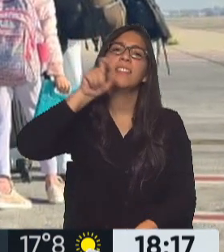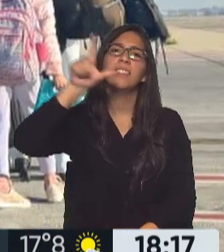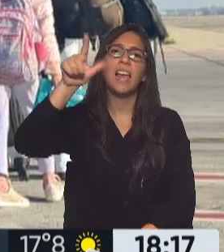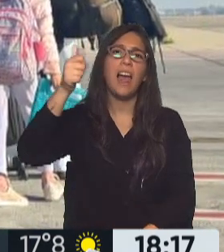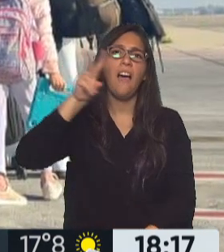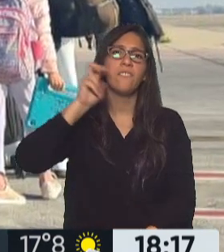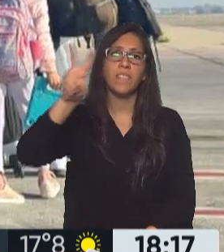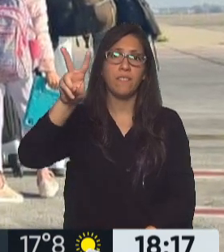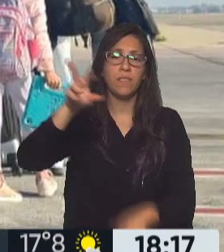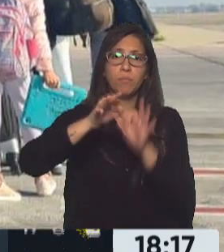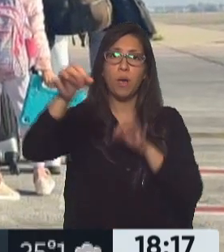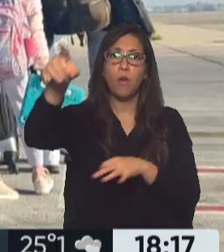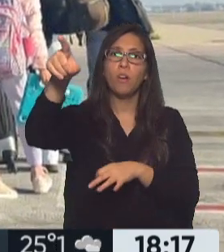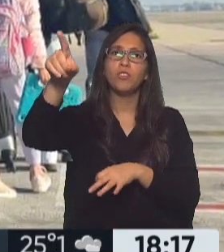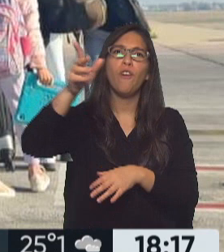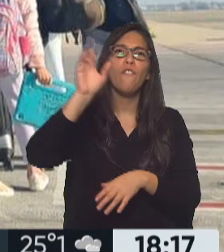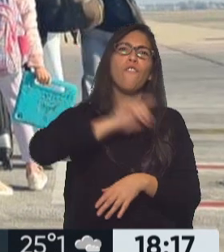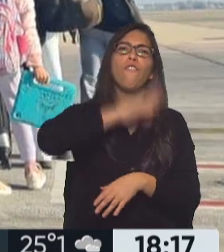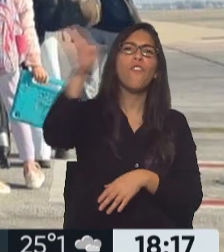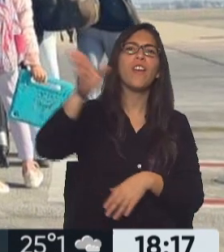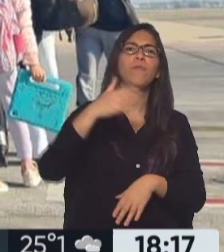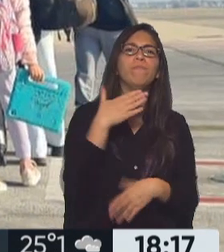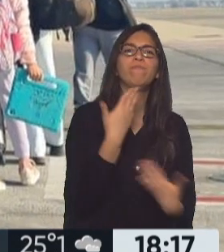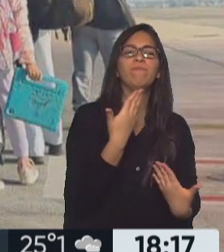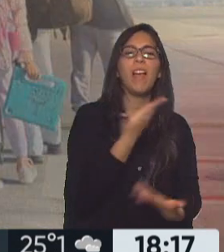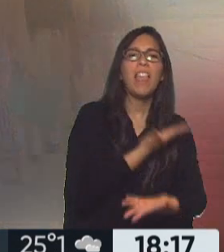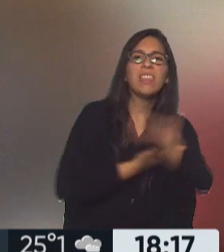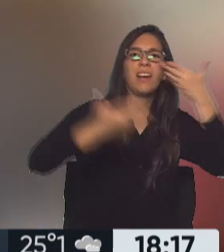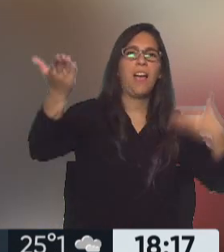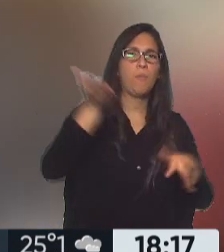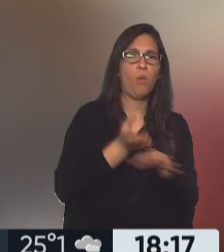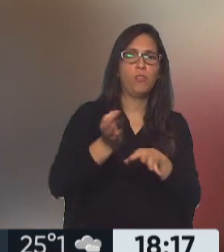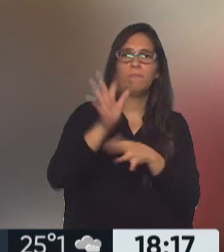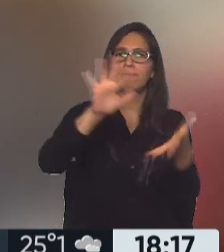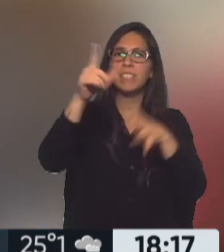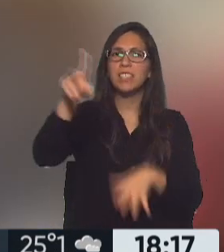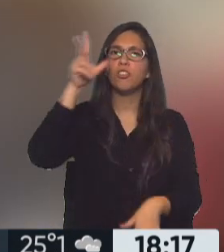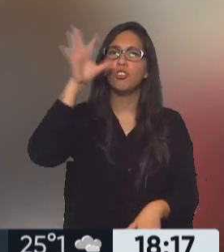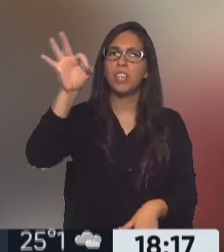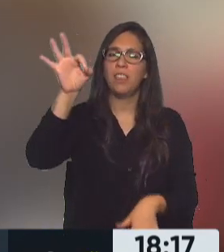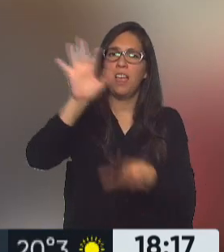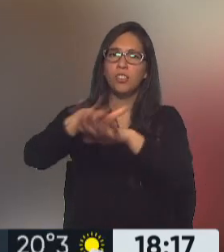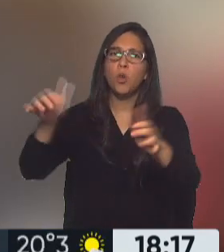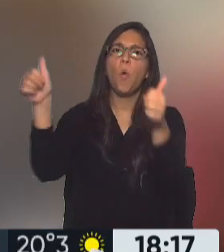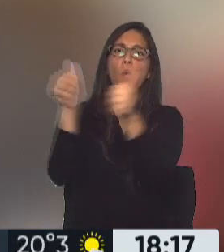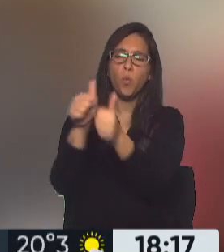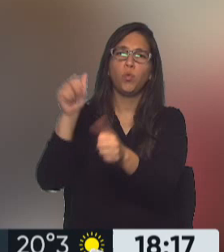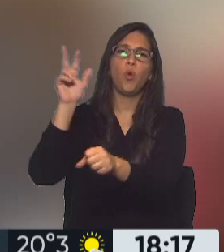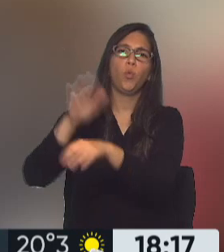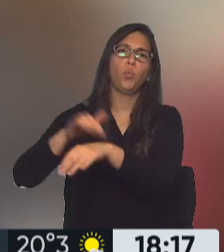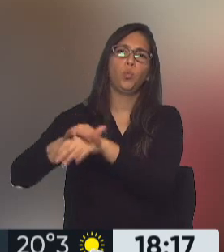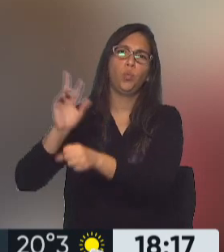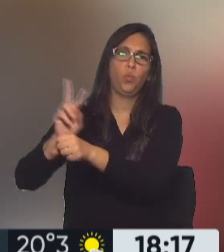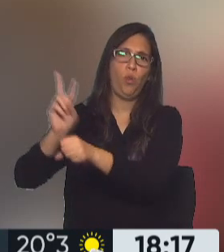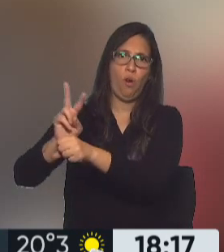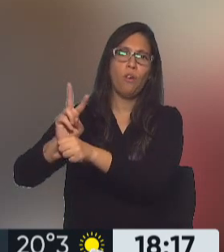haciendo un intercambio educativo, que estaban ahí, son aproximadamente 180 en conjunto con los tutores y quienes